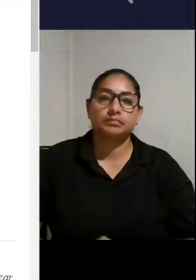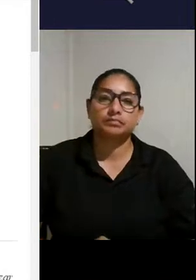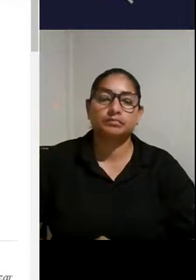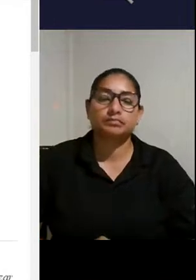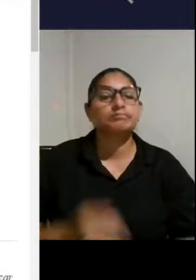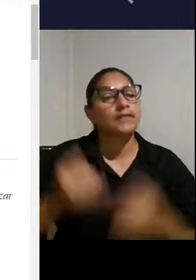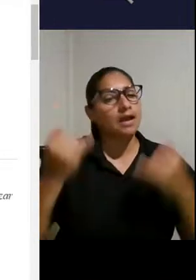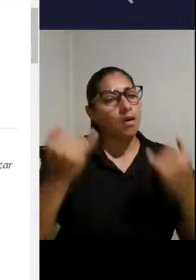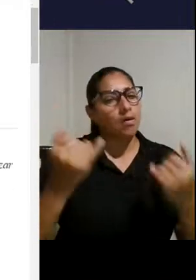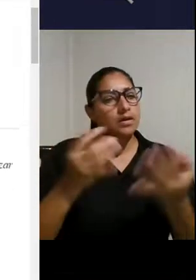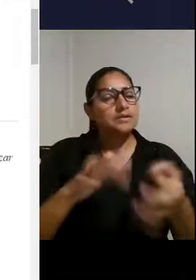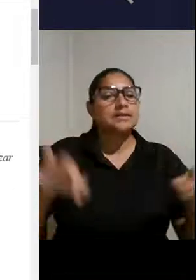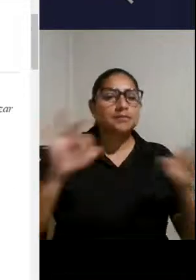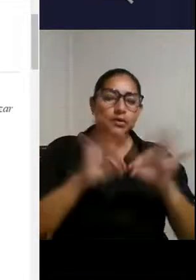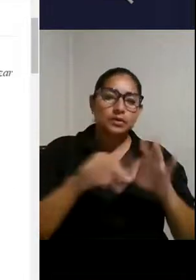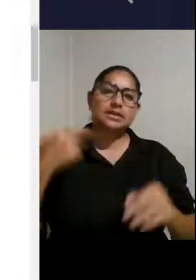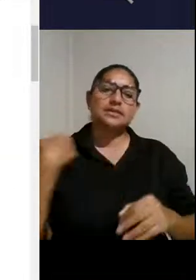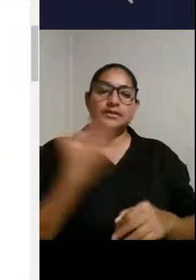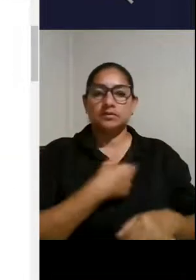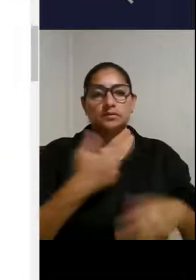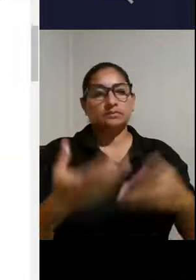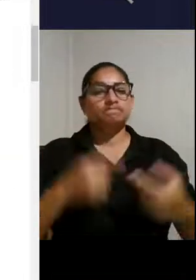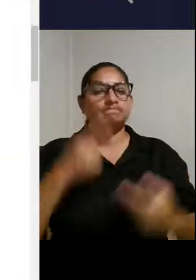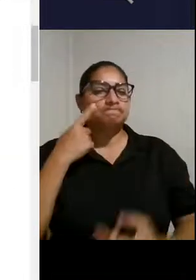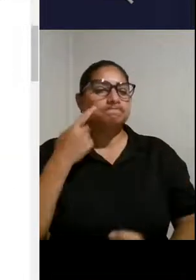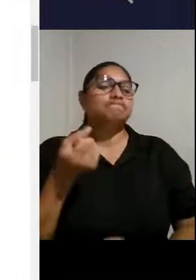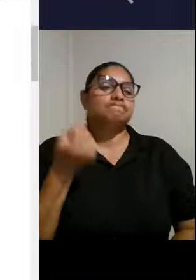Ahora, es importante que nosotros